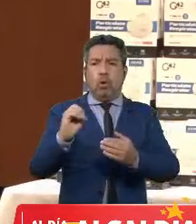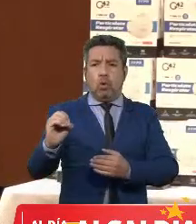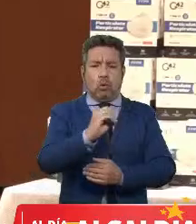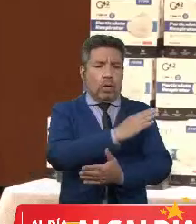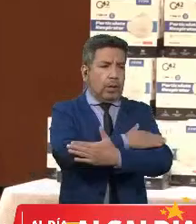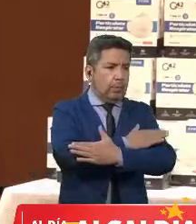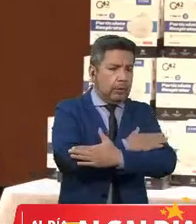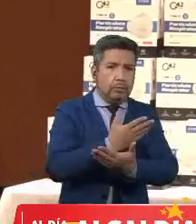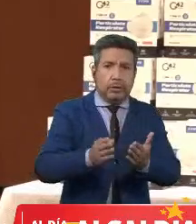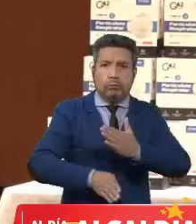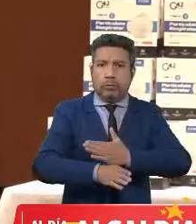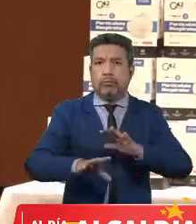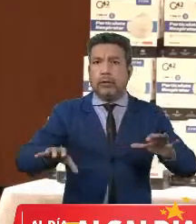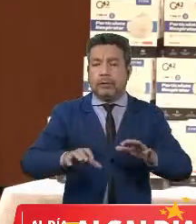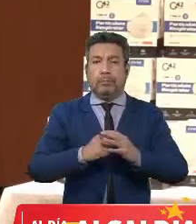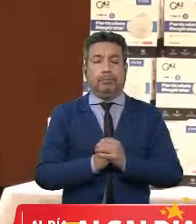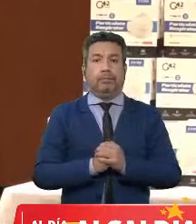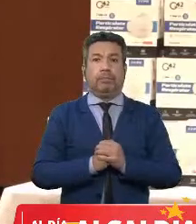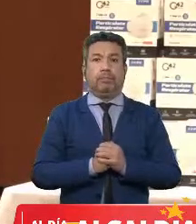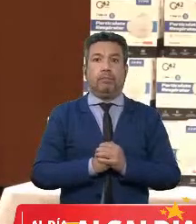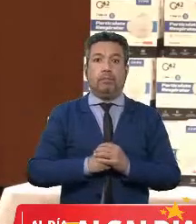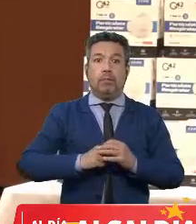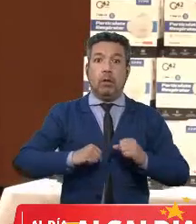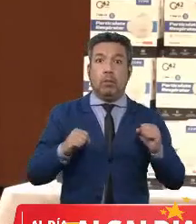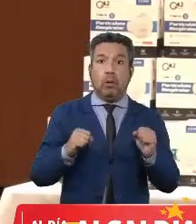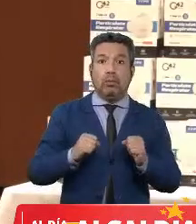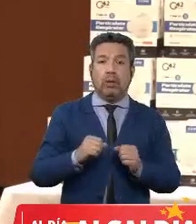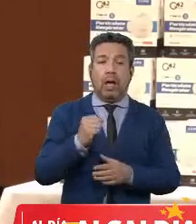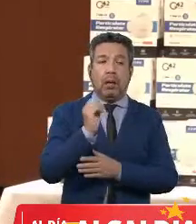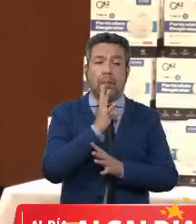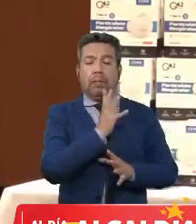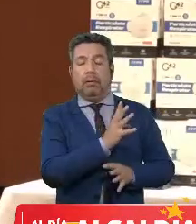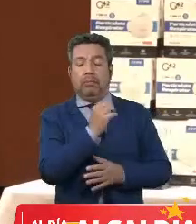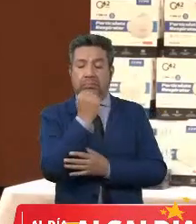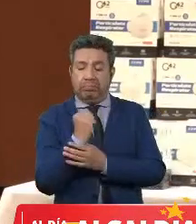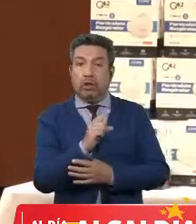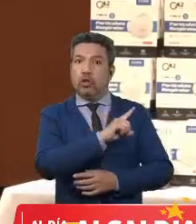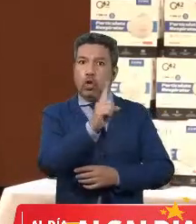labor. Bogotá no se rinde, Colombia no se rinde, apreciado Jaime.